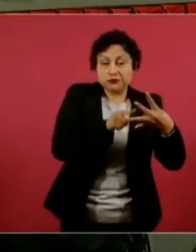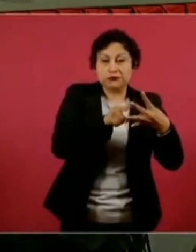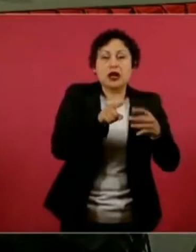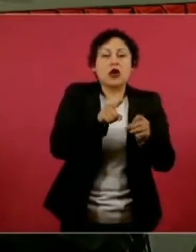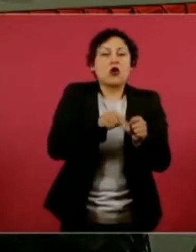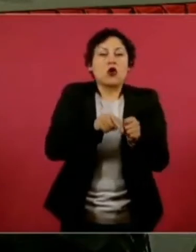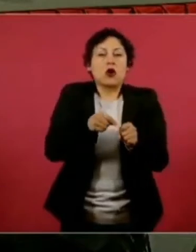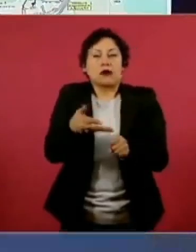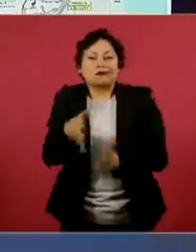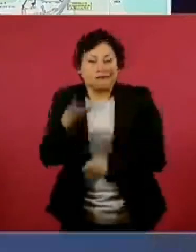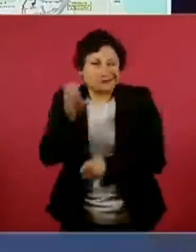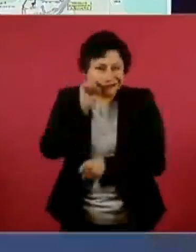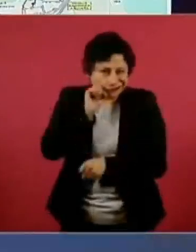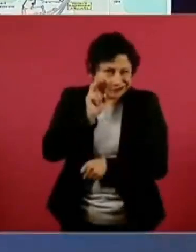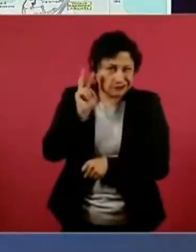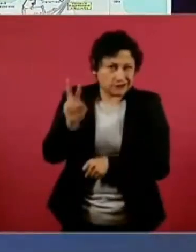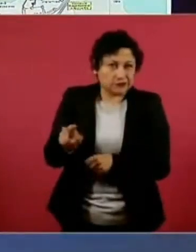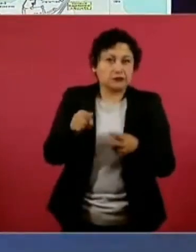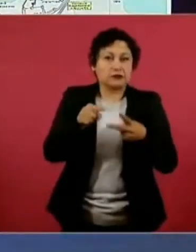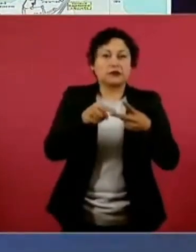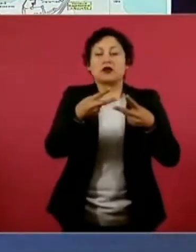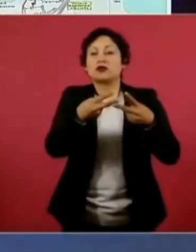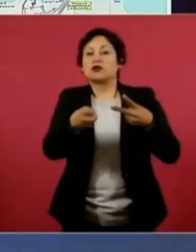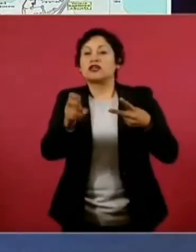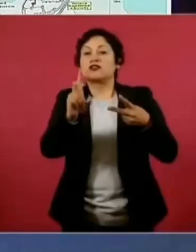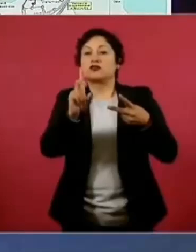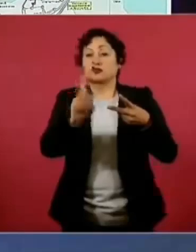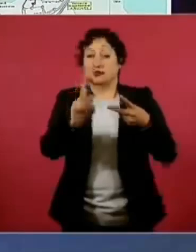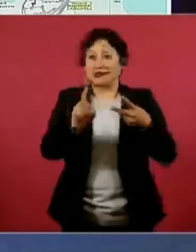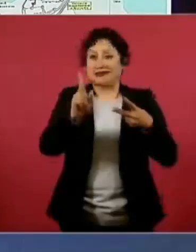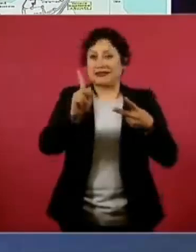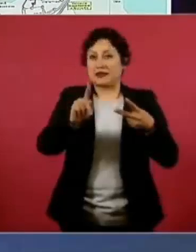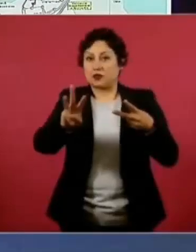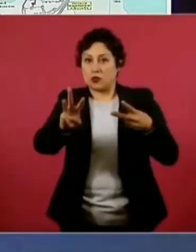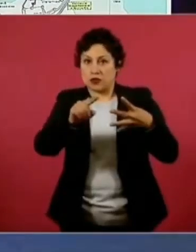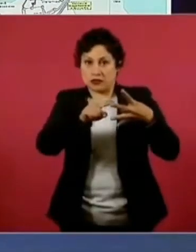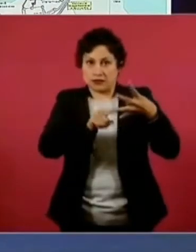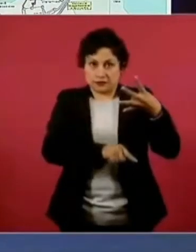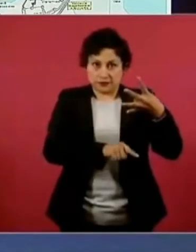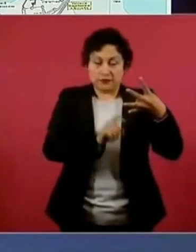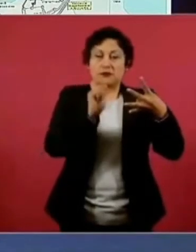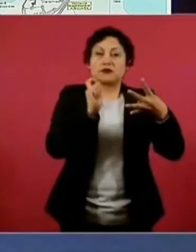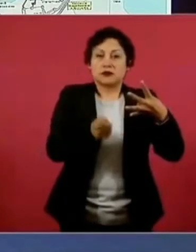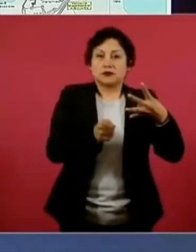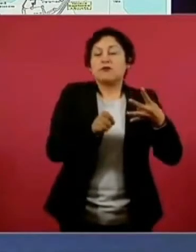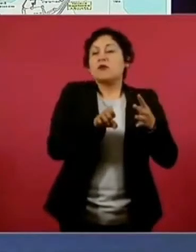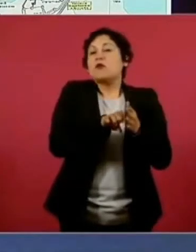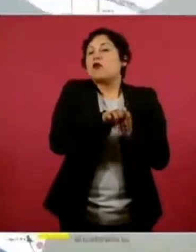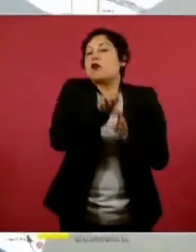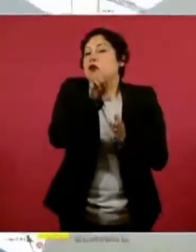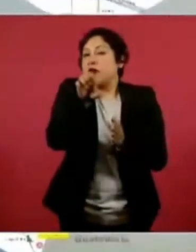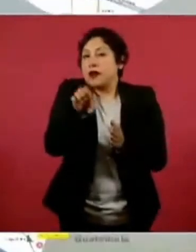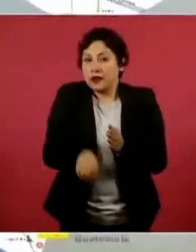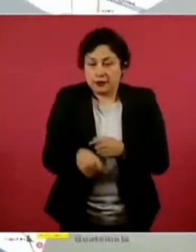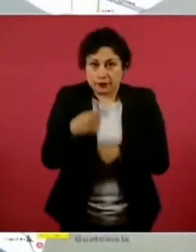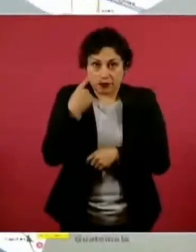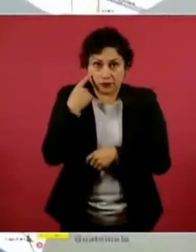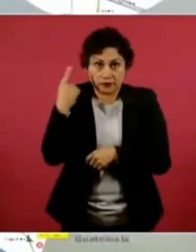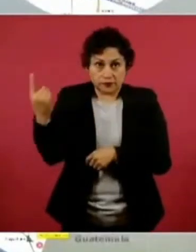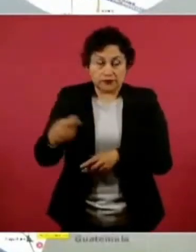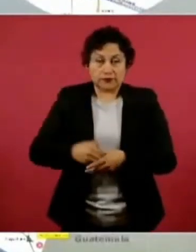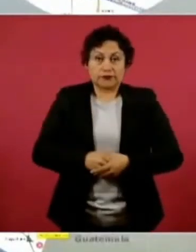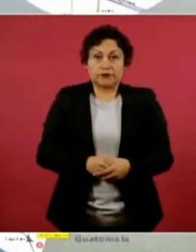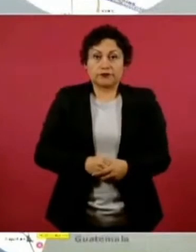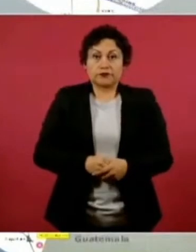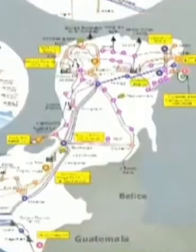aquí, son las redes de 230 kilovolts. ¿Verdad? La forma de conectar nuestras redes, porque todo está